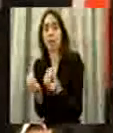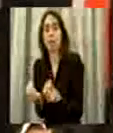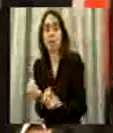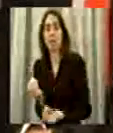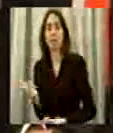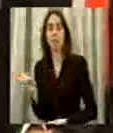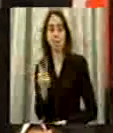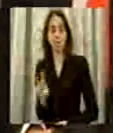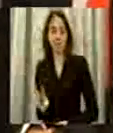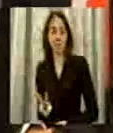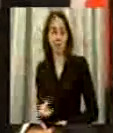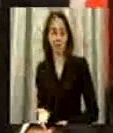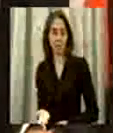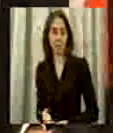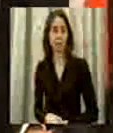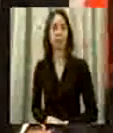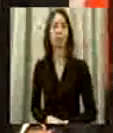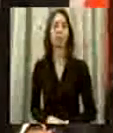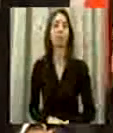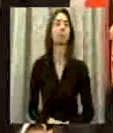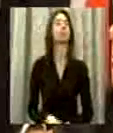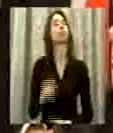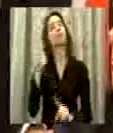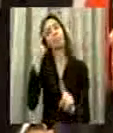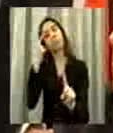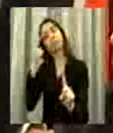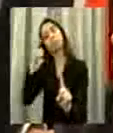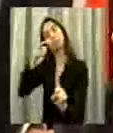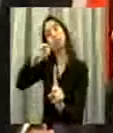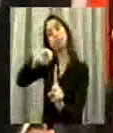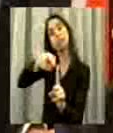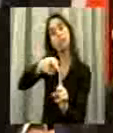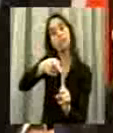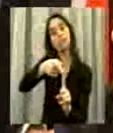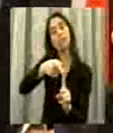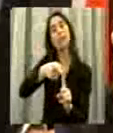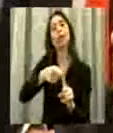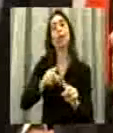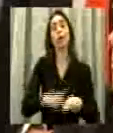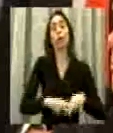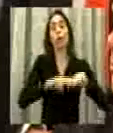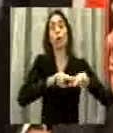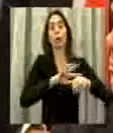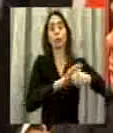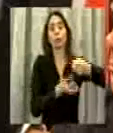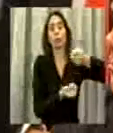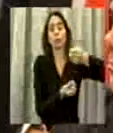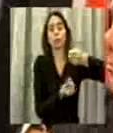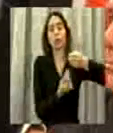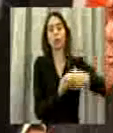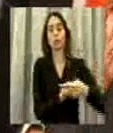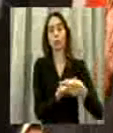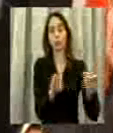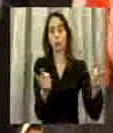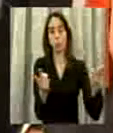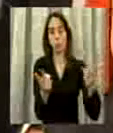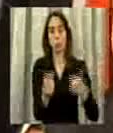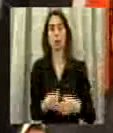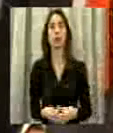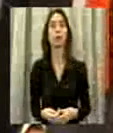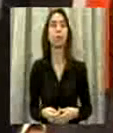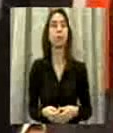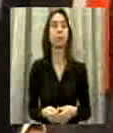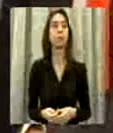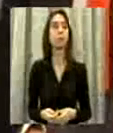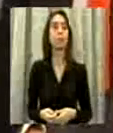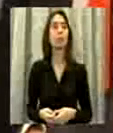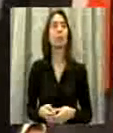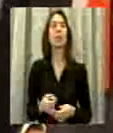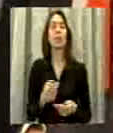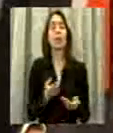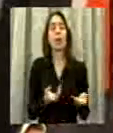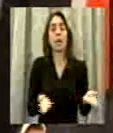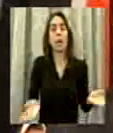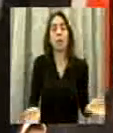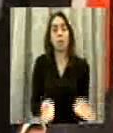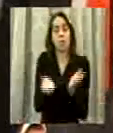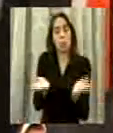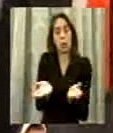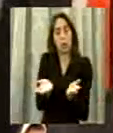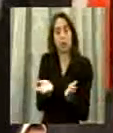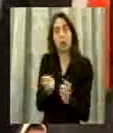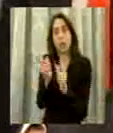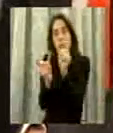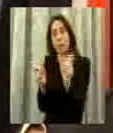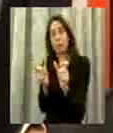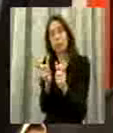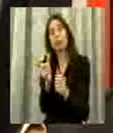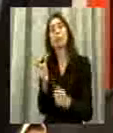Y eso es lo que estamos, hacia allá estamos apuntando en el manejo de los recursos públicos. Tenemos un incentivo al retiro moderno